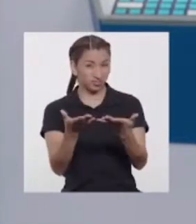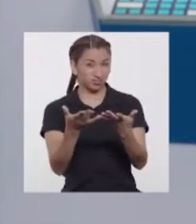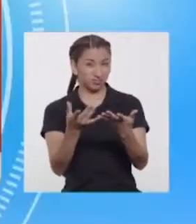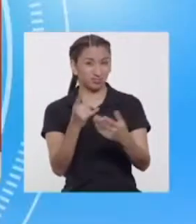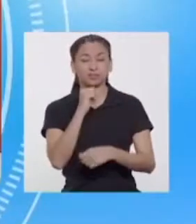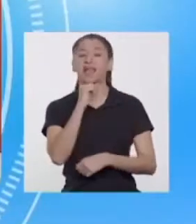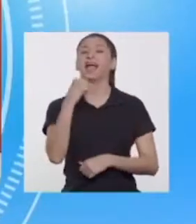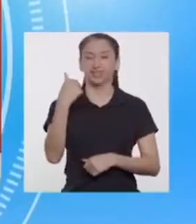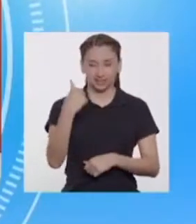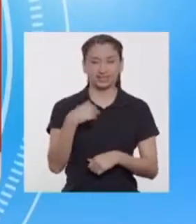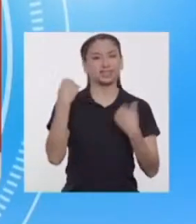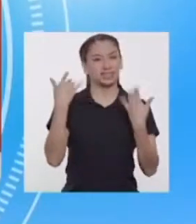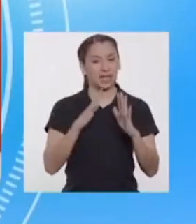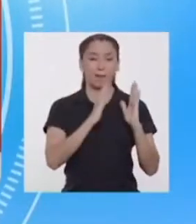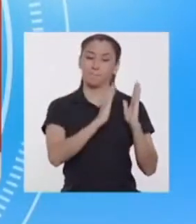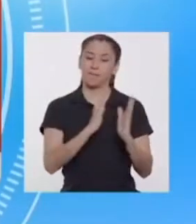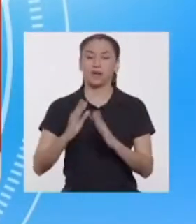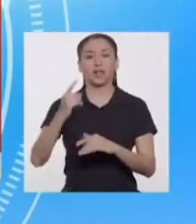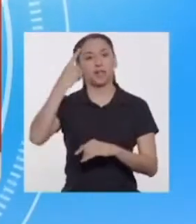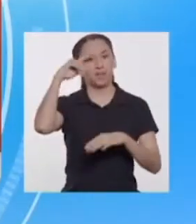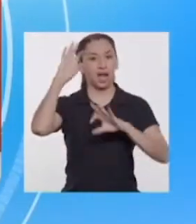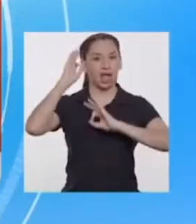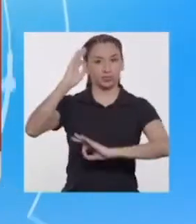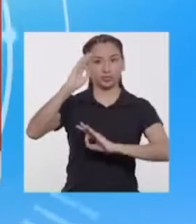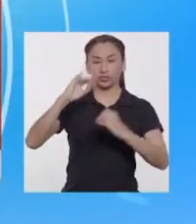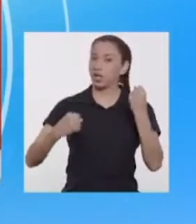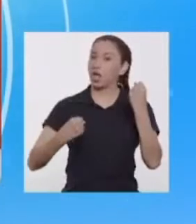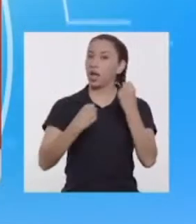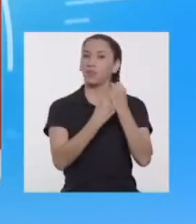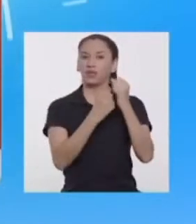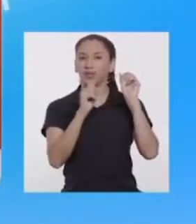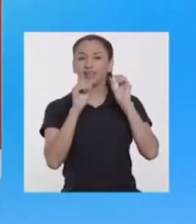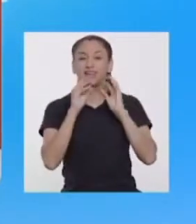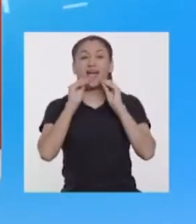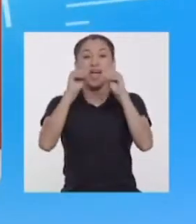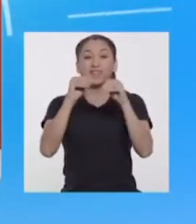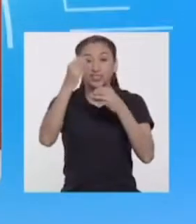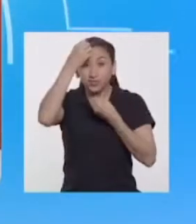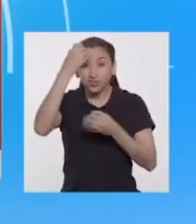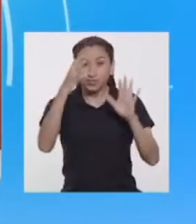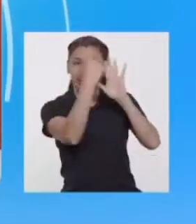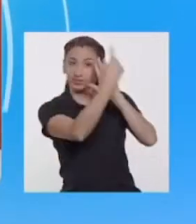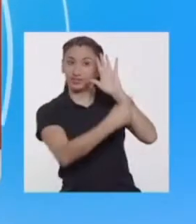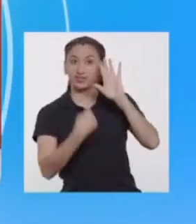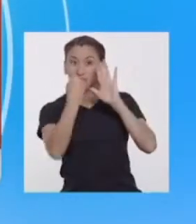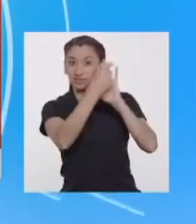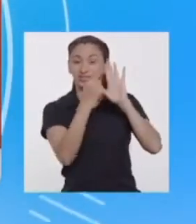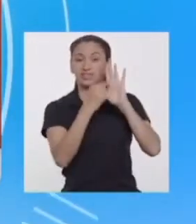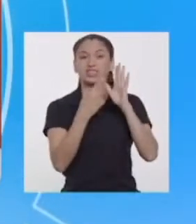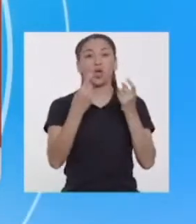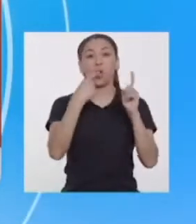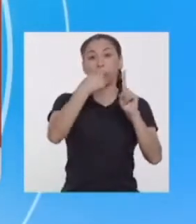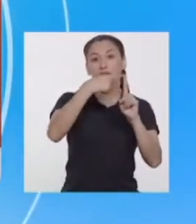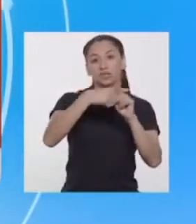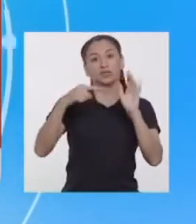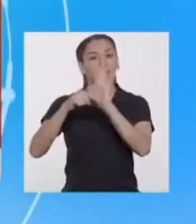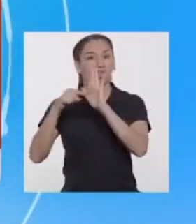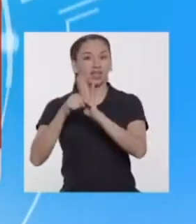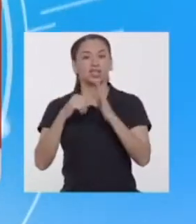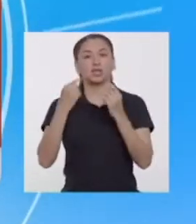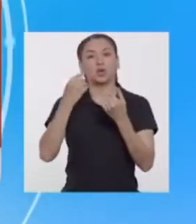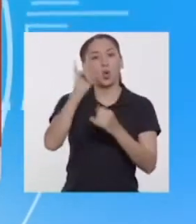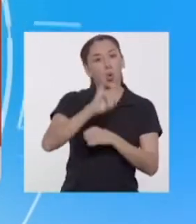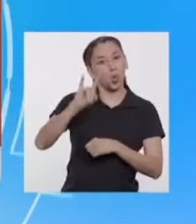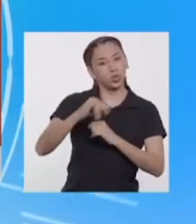¿Recuerdan? Estábamos preparando una exposición apoyándonos en el afiche sobre el uso, ventajas y desventajas del